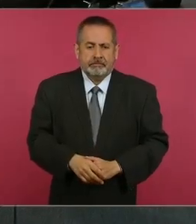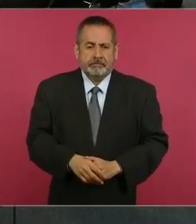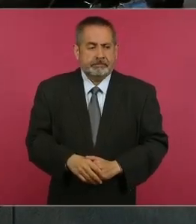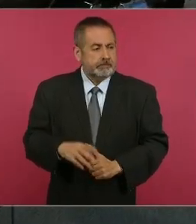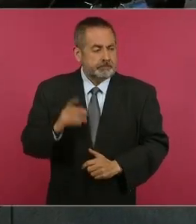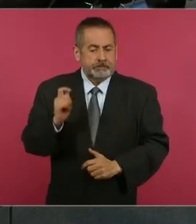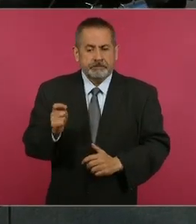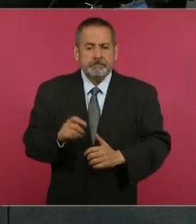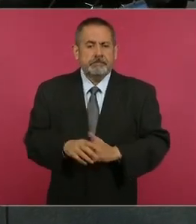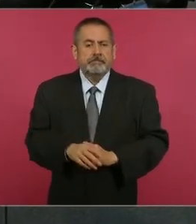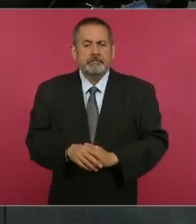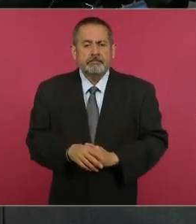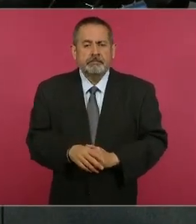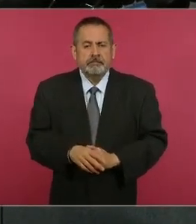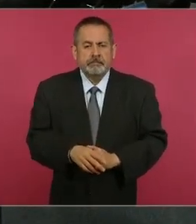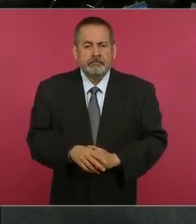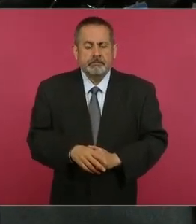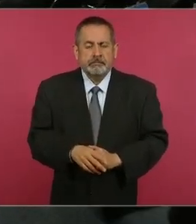Entonces,